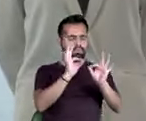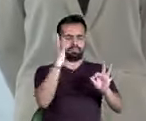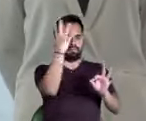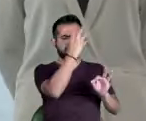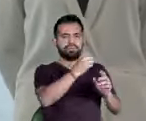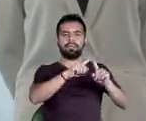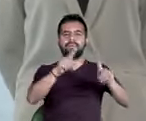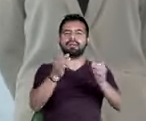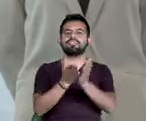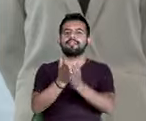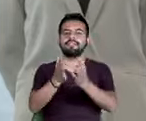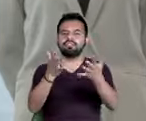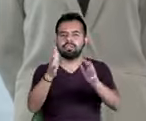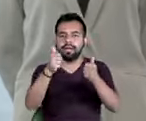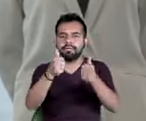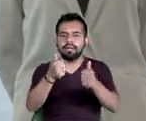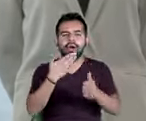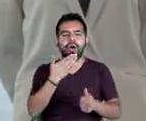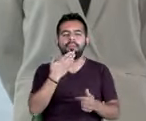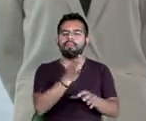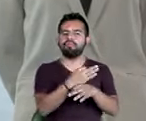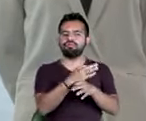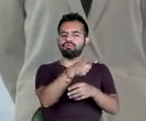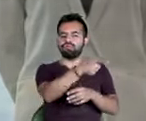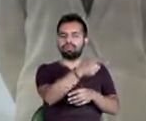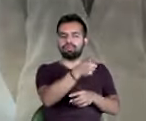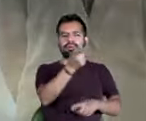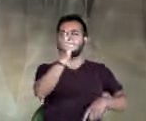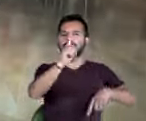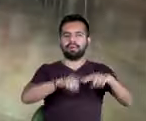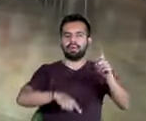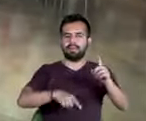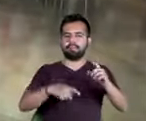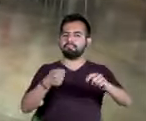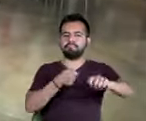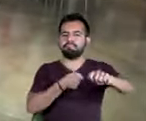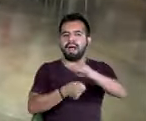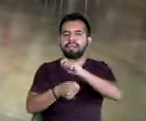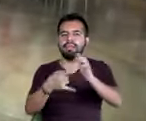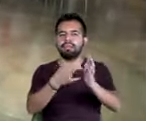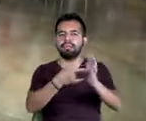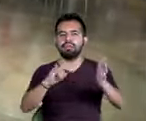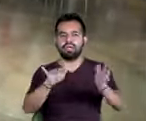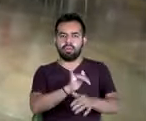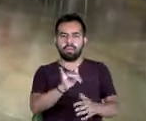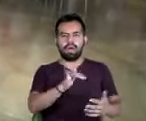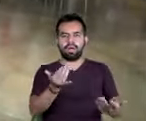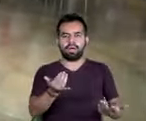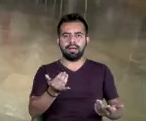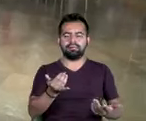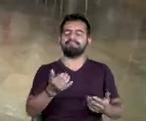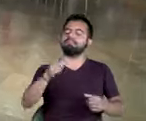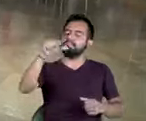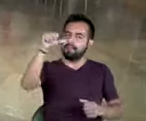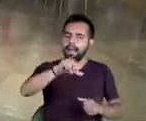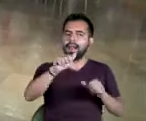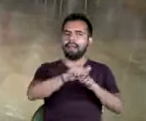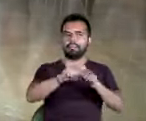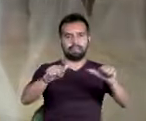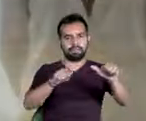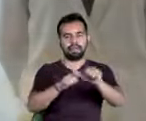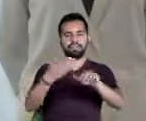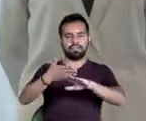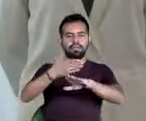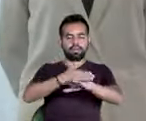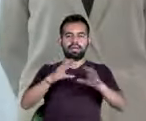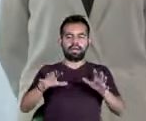Ferrari con llantas de bicicleta. Simplemente estamos matando a la tecnología. Detrás de esto hay una mala administración contractual,